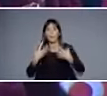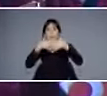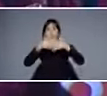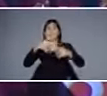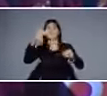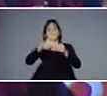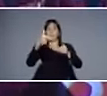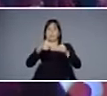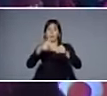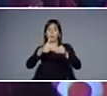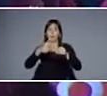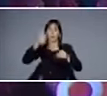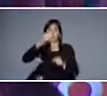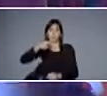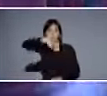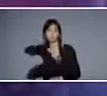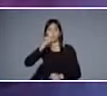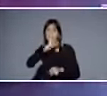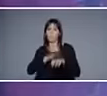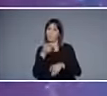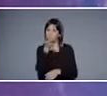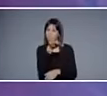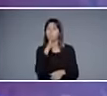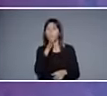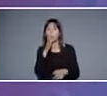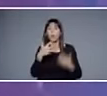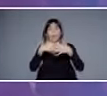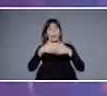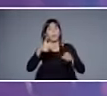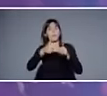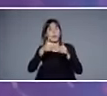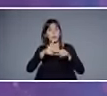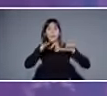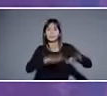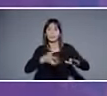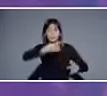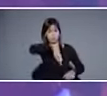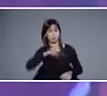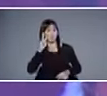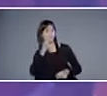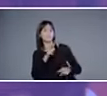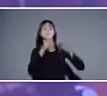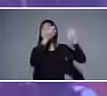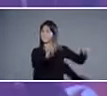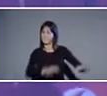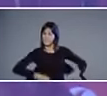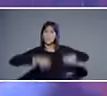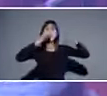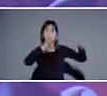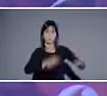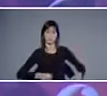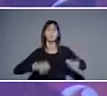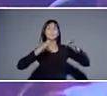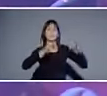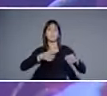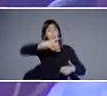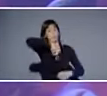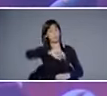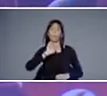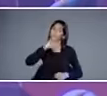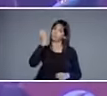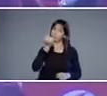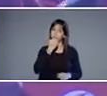refinería. Esa refinería que nos acompaña, nosotros la hemos visto siempre ahí, siempre. Y siempre nos hemos quejado